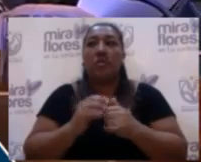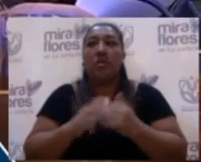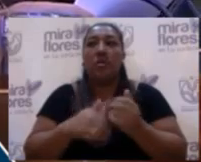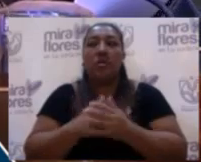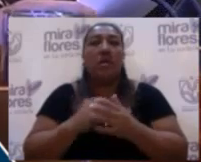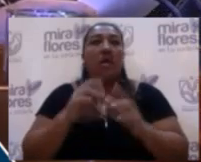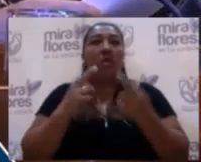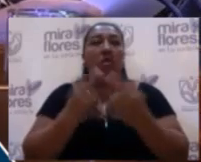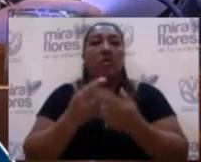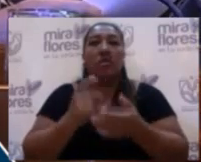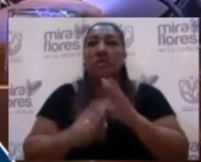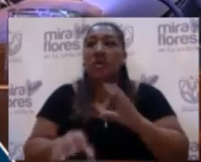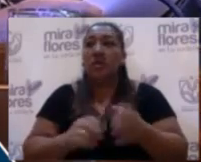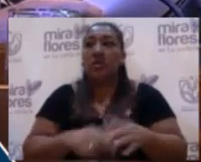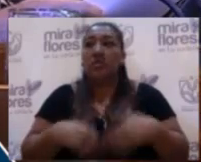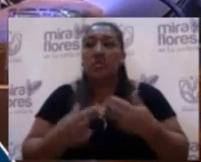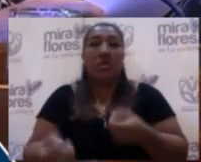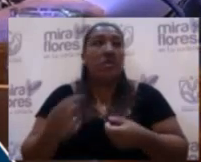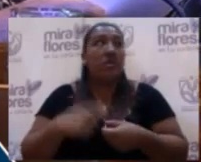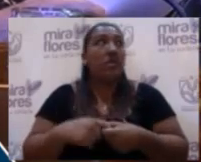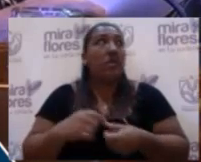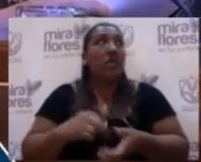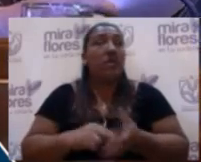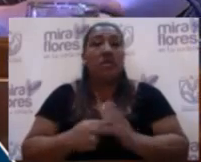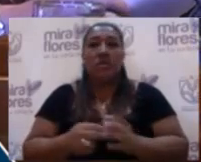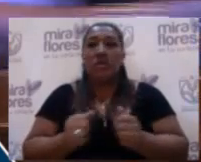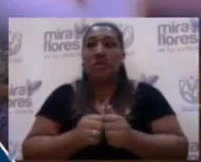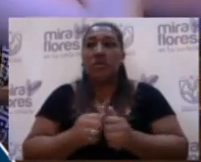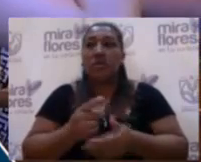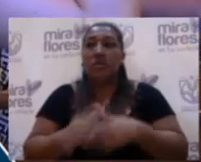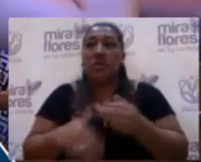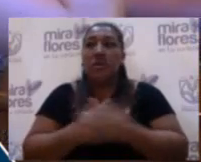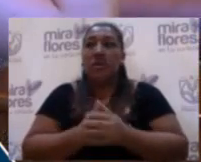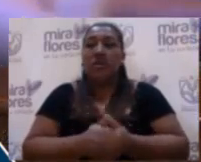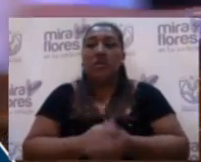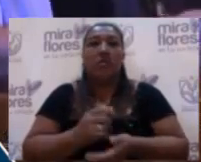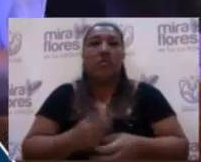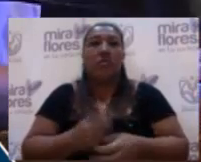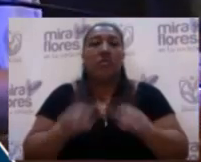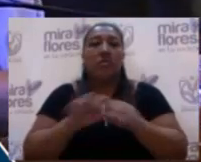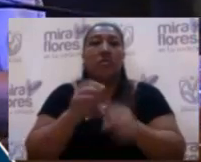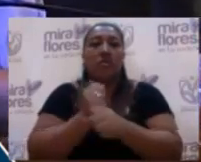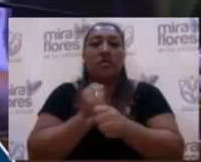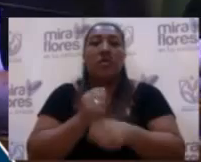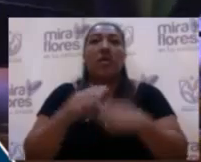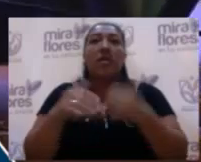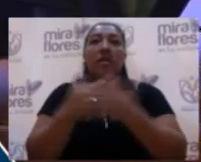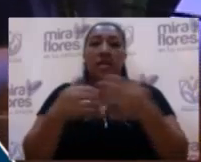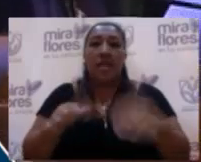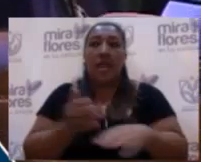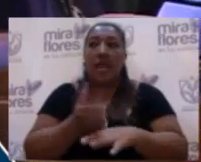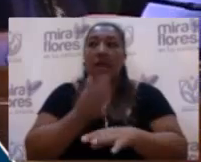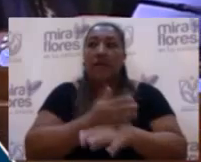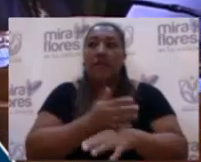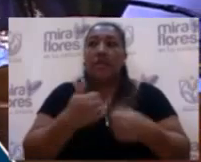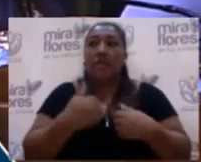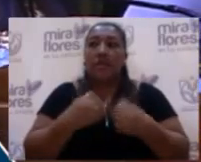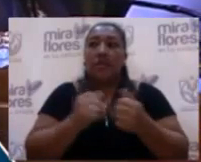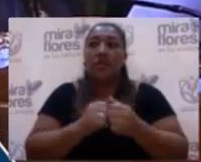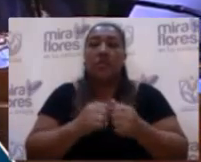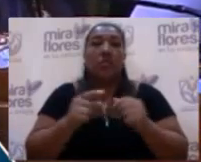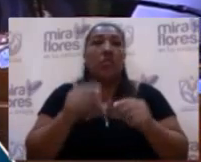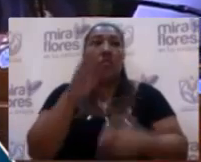Reuniones de las comisiones a fin de poder asistir a ellas y poder emitir el día pertinente un